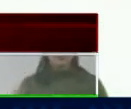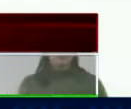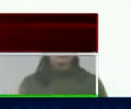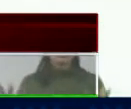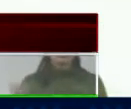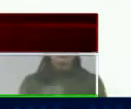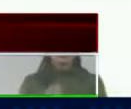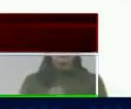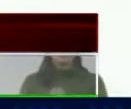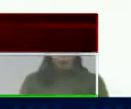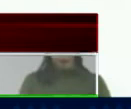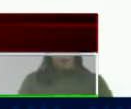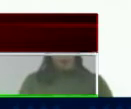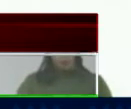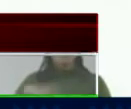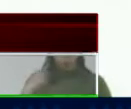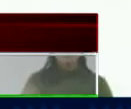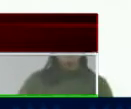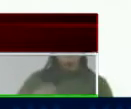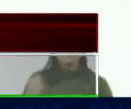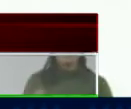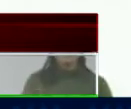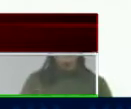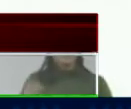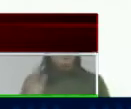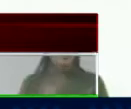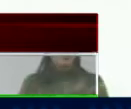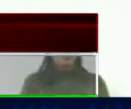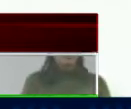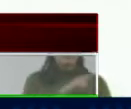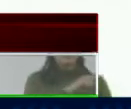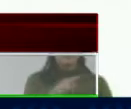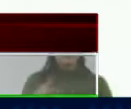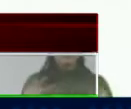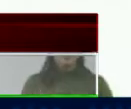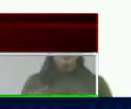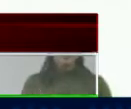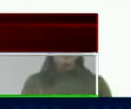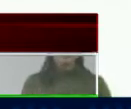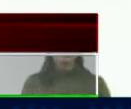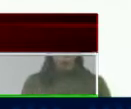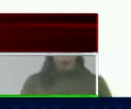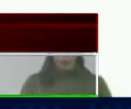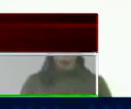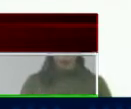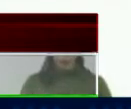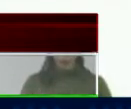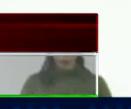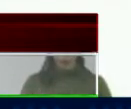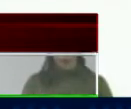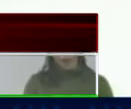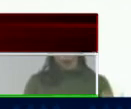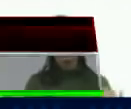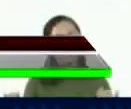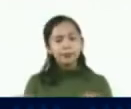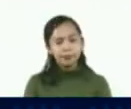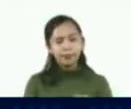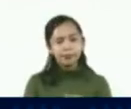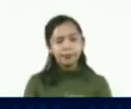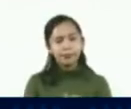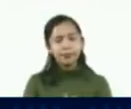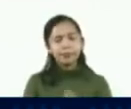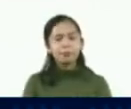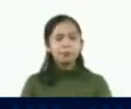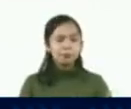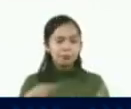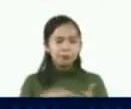de apoyo a la sociedad y también de modernización, como es la digitalización